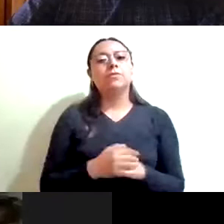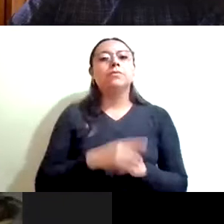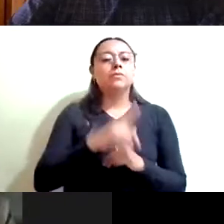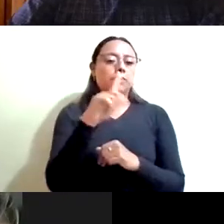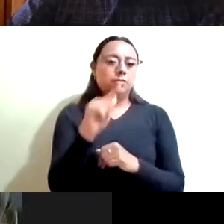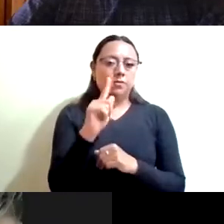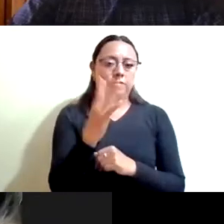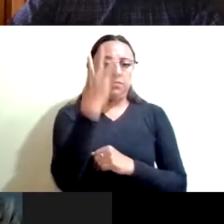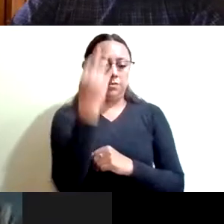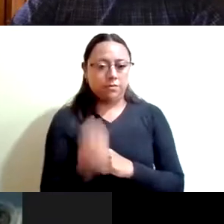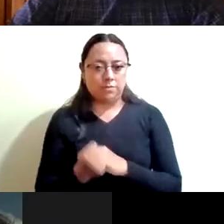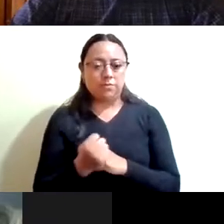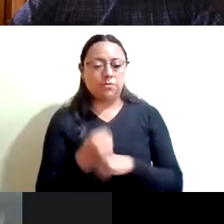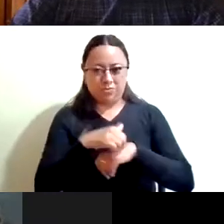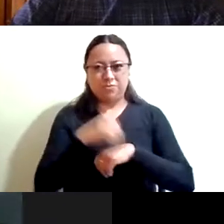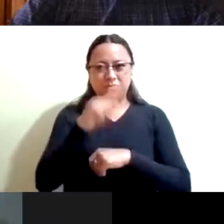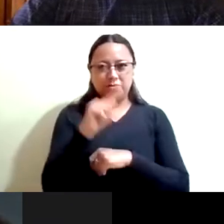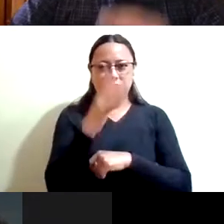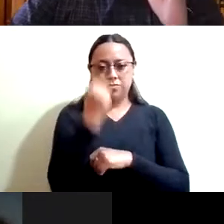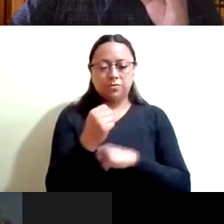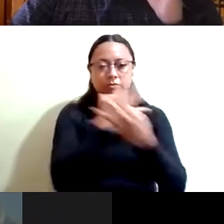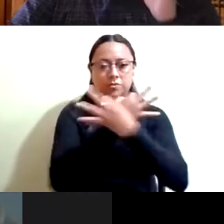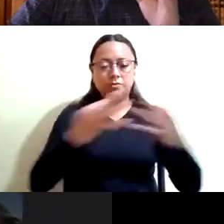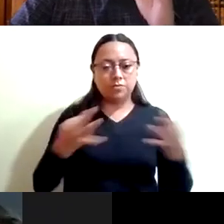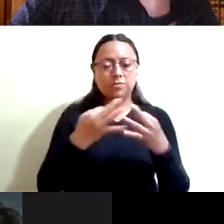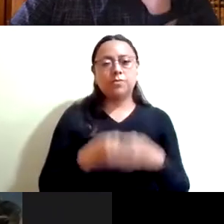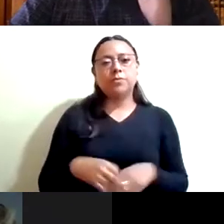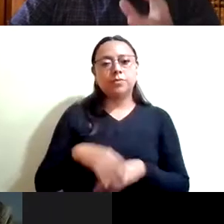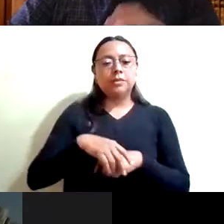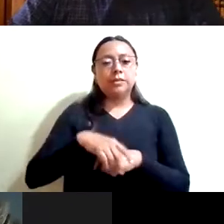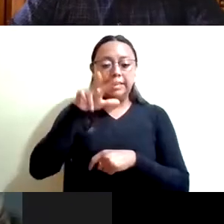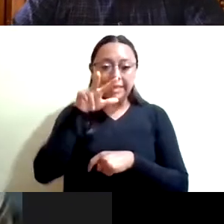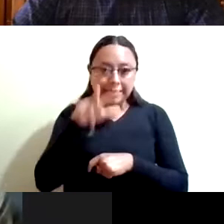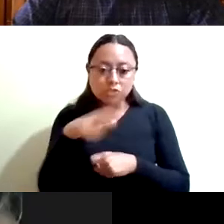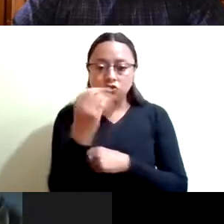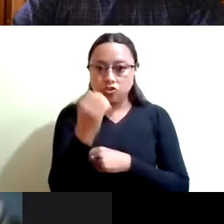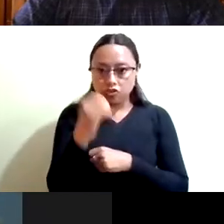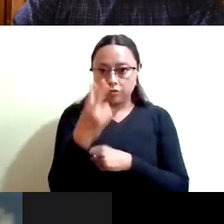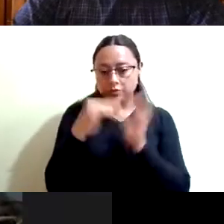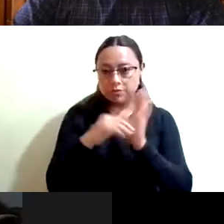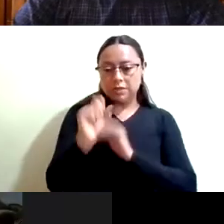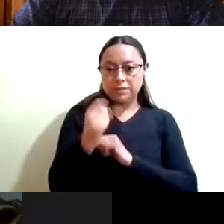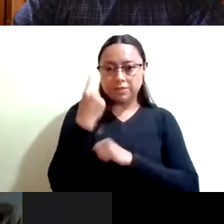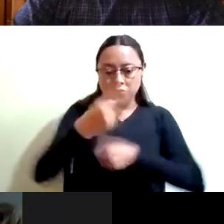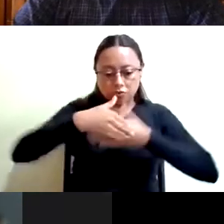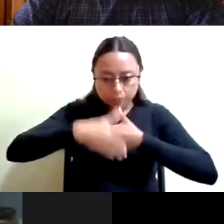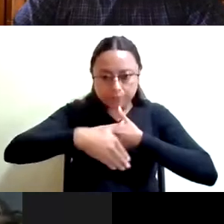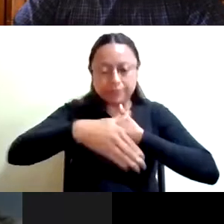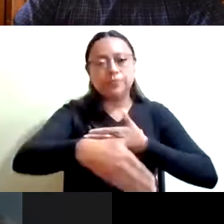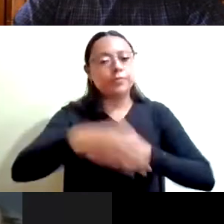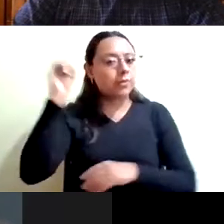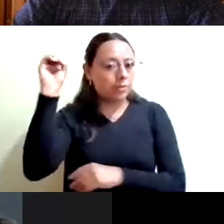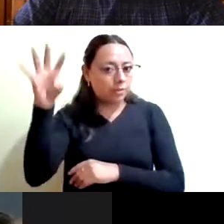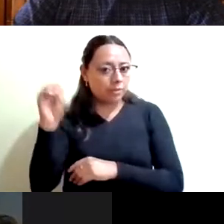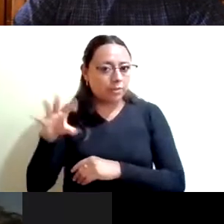cual se dio a conocer que a partir del 18 de octubre del año en curso, el color del semáforo epidemiológico de la